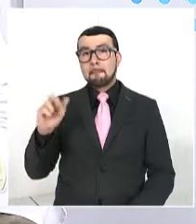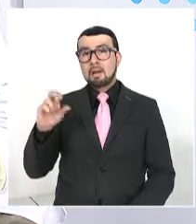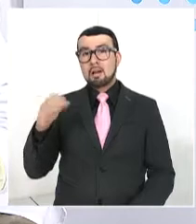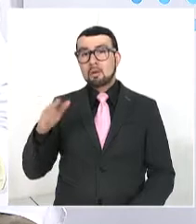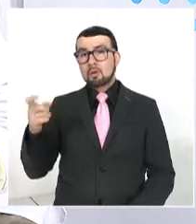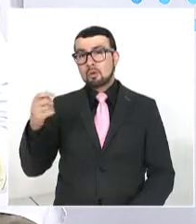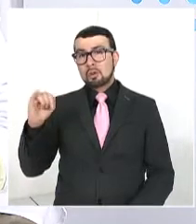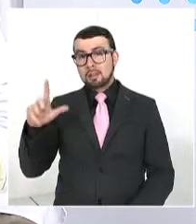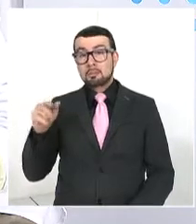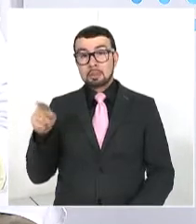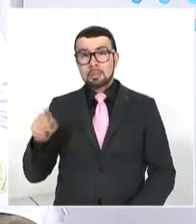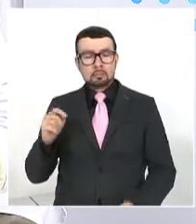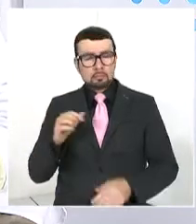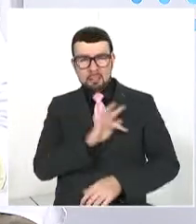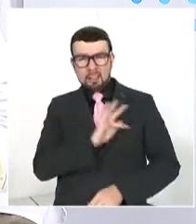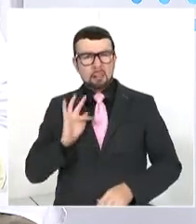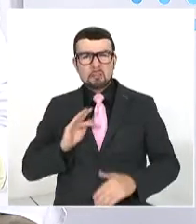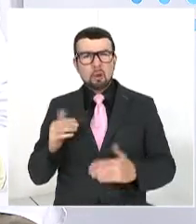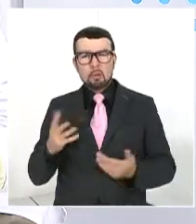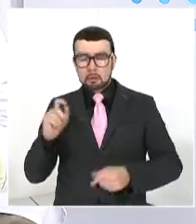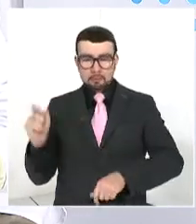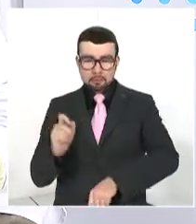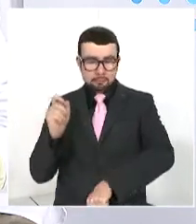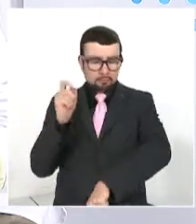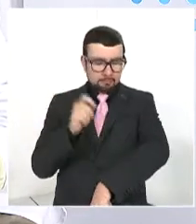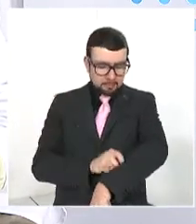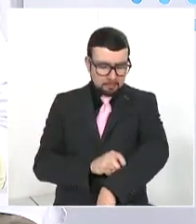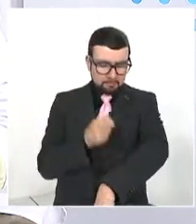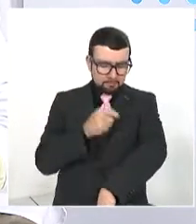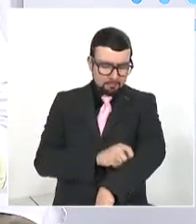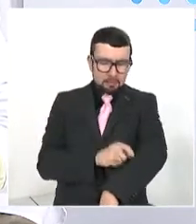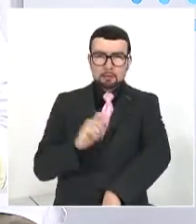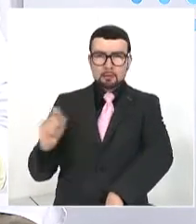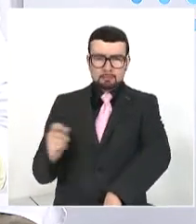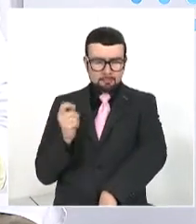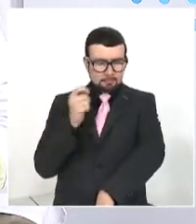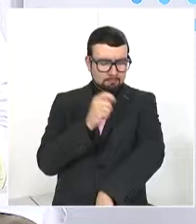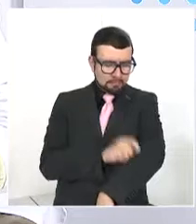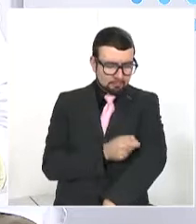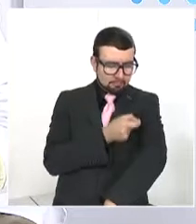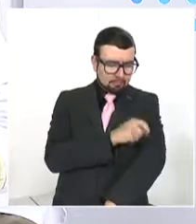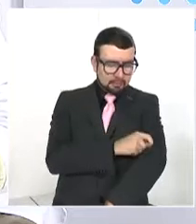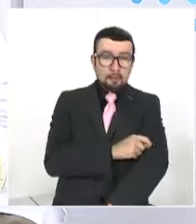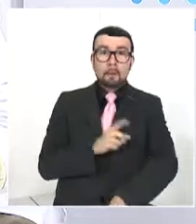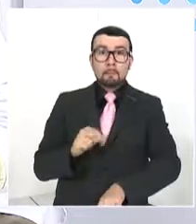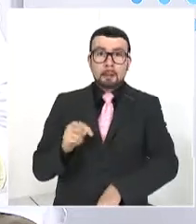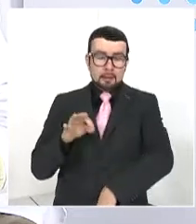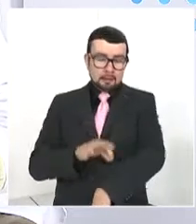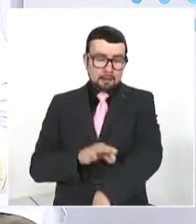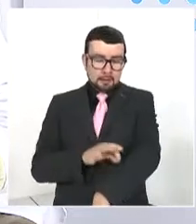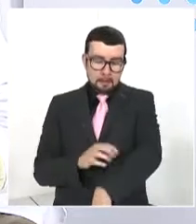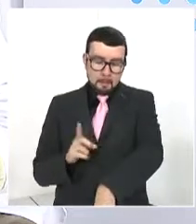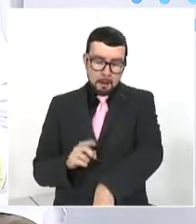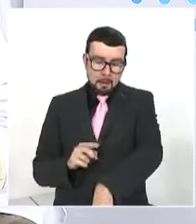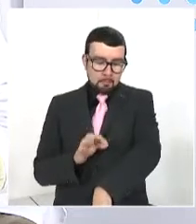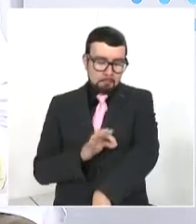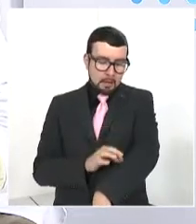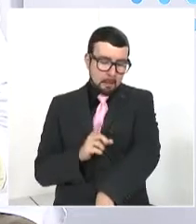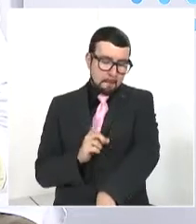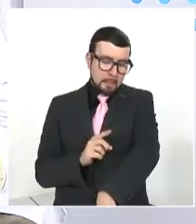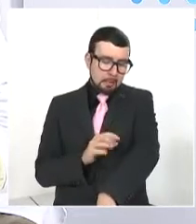abejas. Empezamos a hacerle acupuntura, terapia neural, ortiga